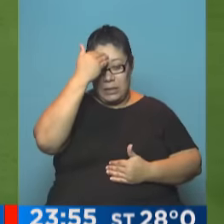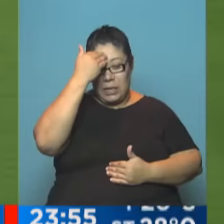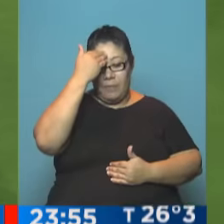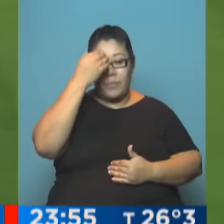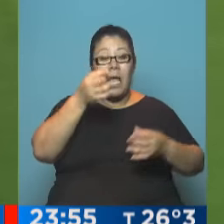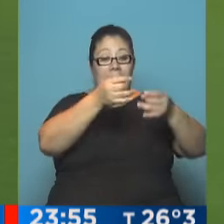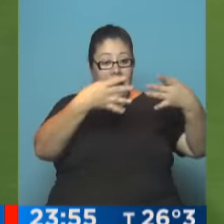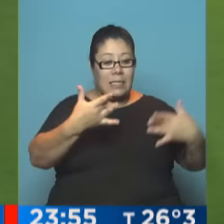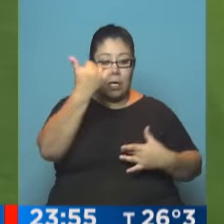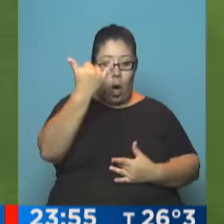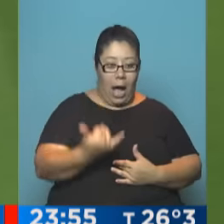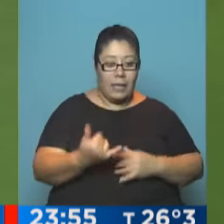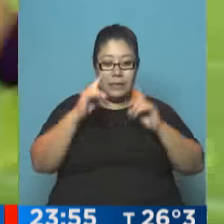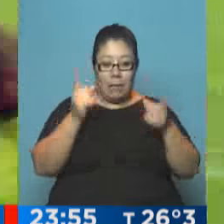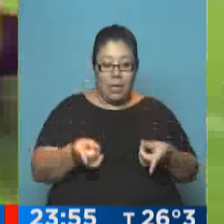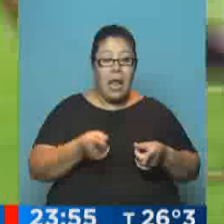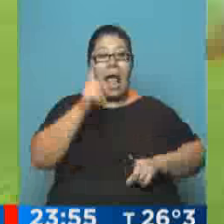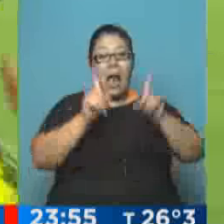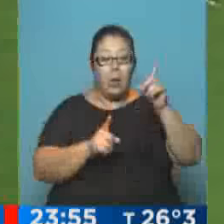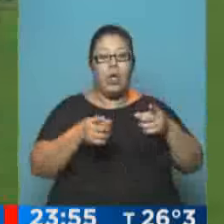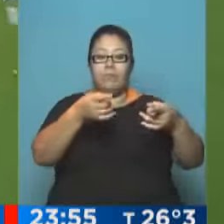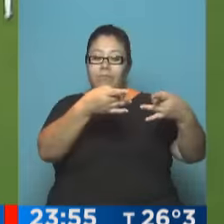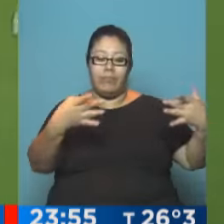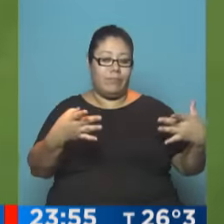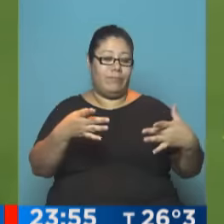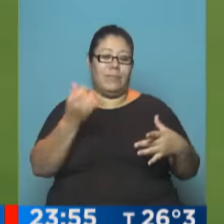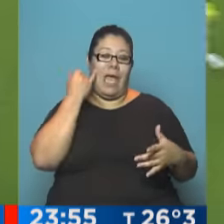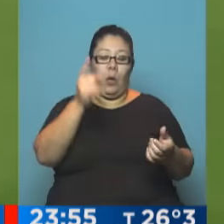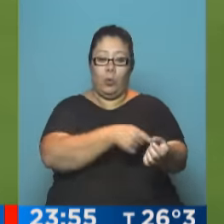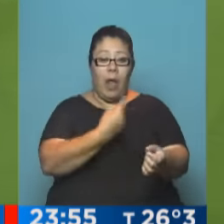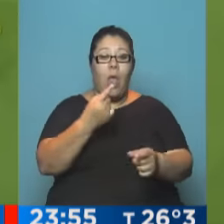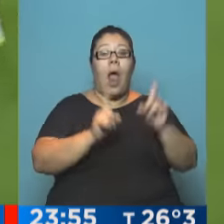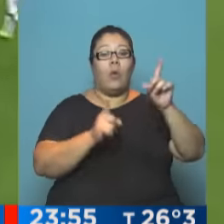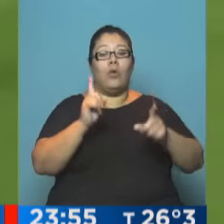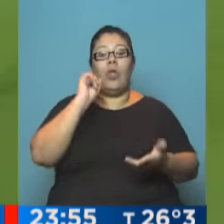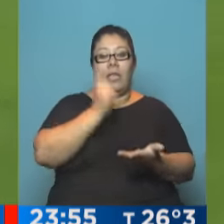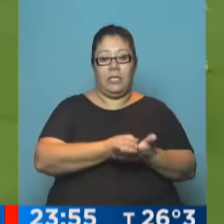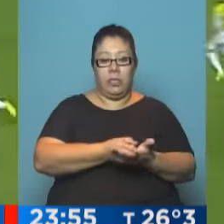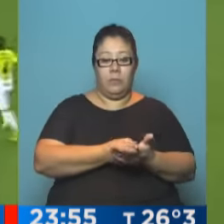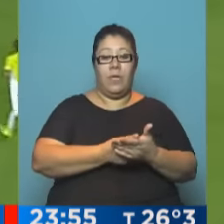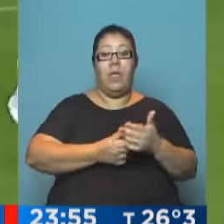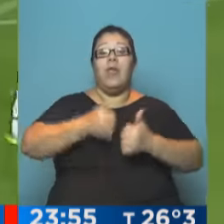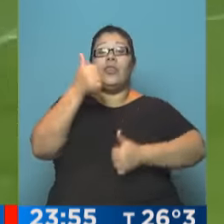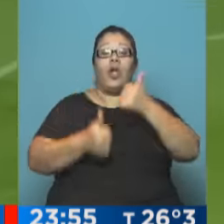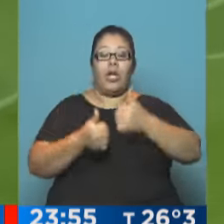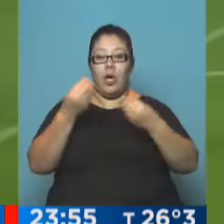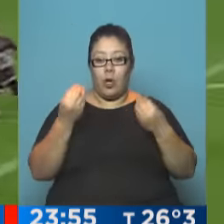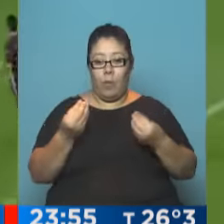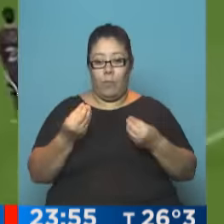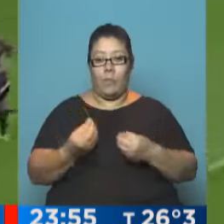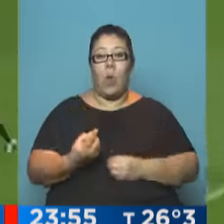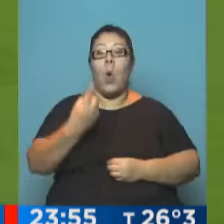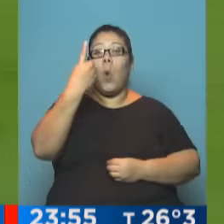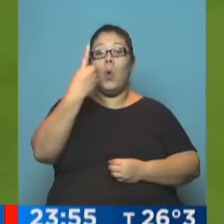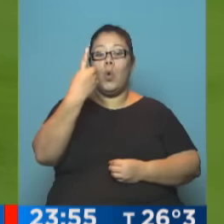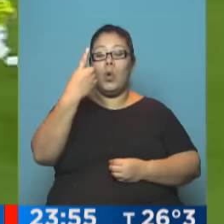clásicos. Algunos que ya son eternos rivales y otros que se han decidido. Dentro de cómo se va a disputar este torneo, hay que decir que va a haber un solo